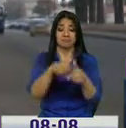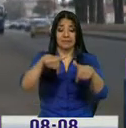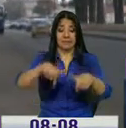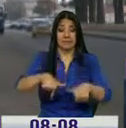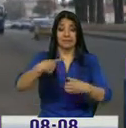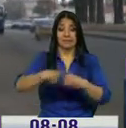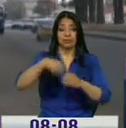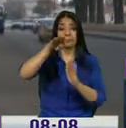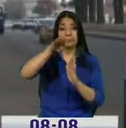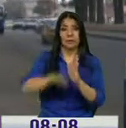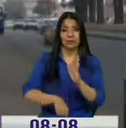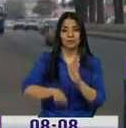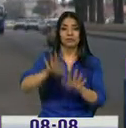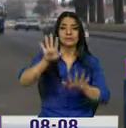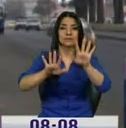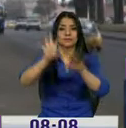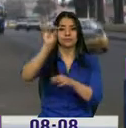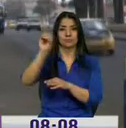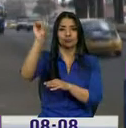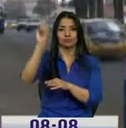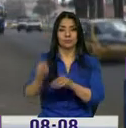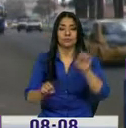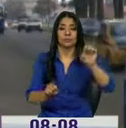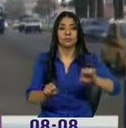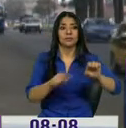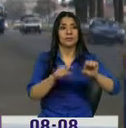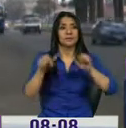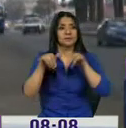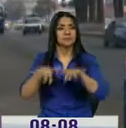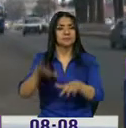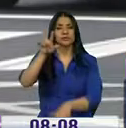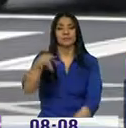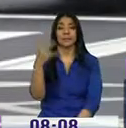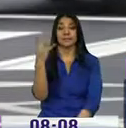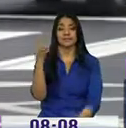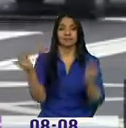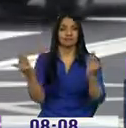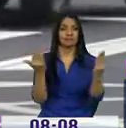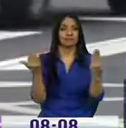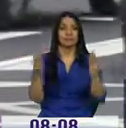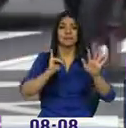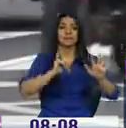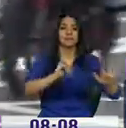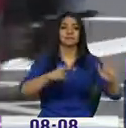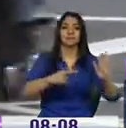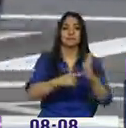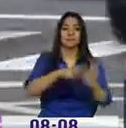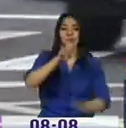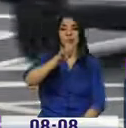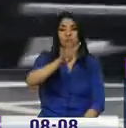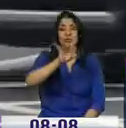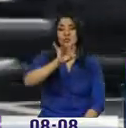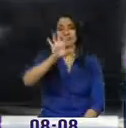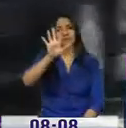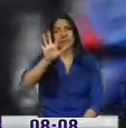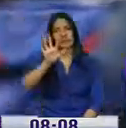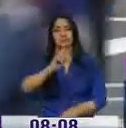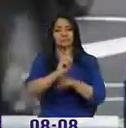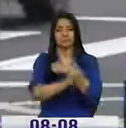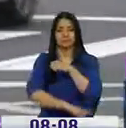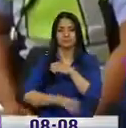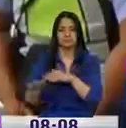sido del 15%. De enero a septiembre del 2017, se registraron 6.283 impases, mientras